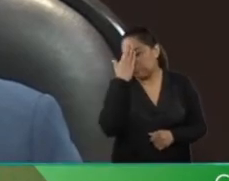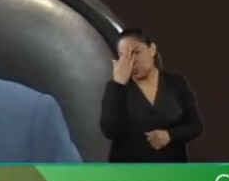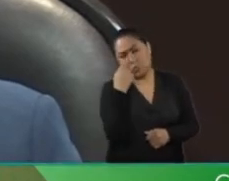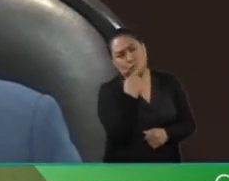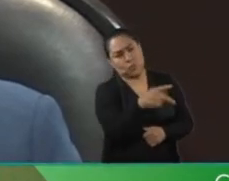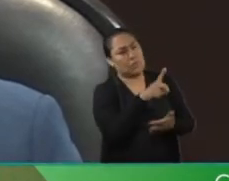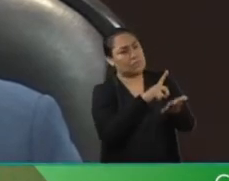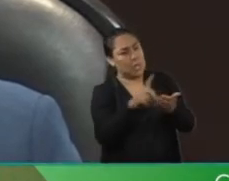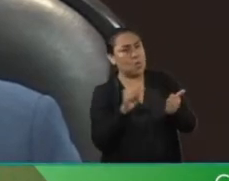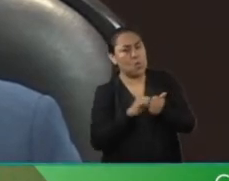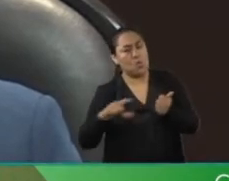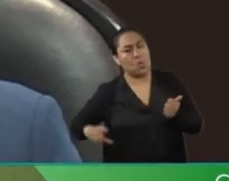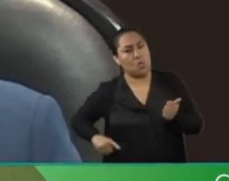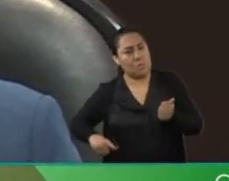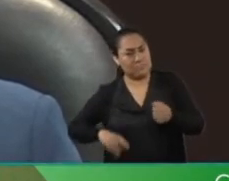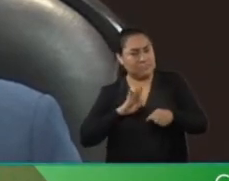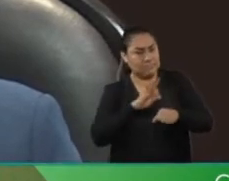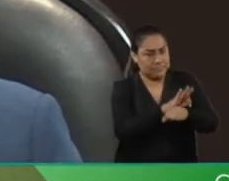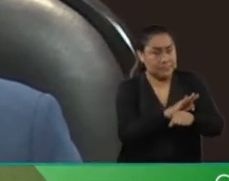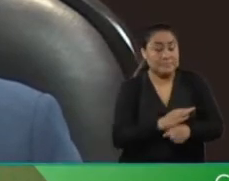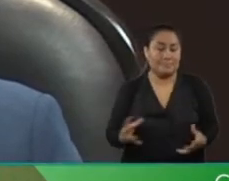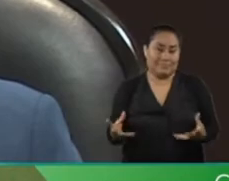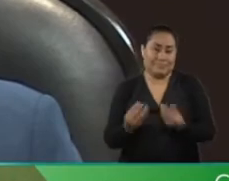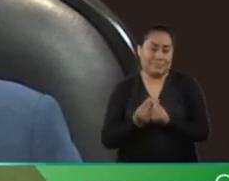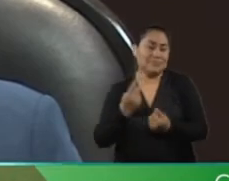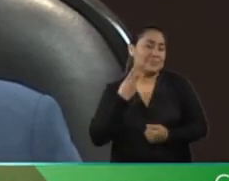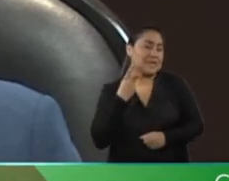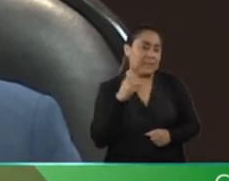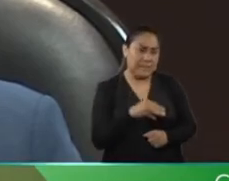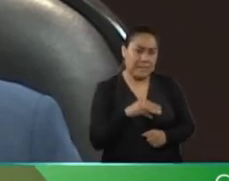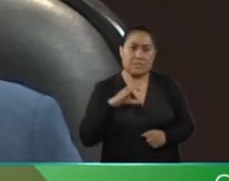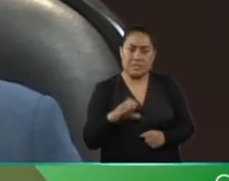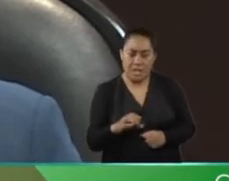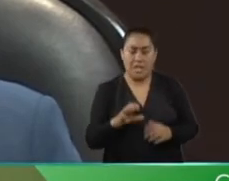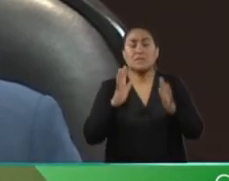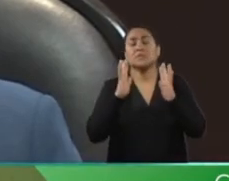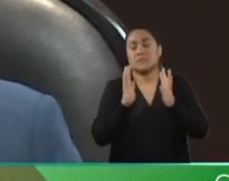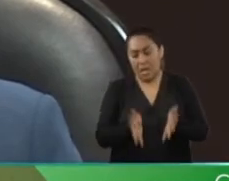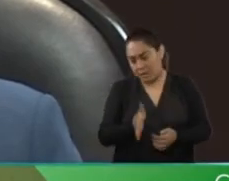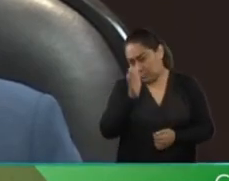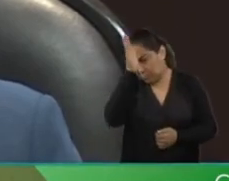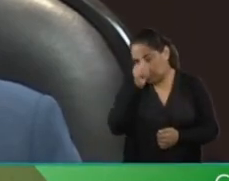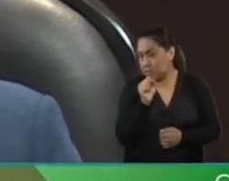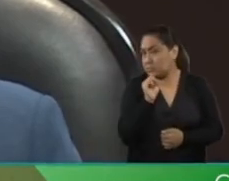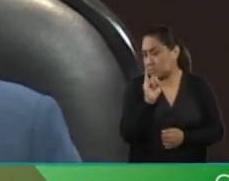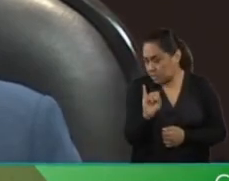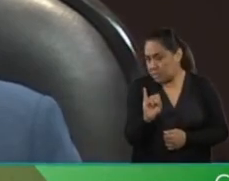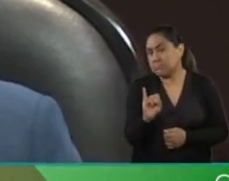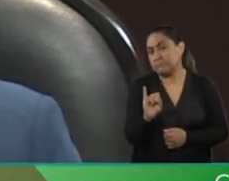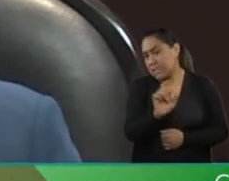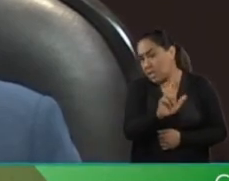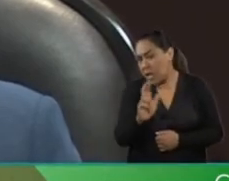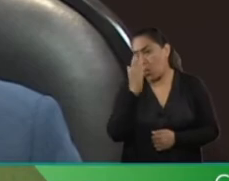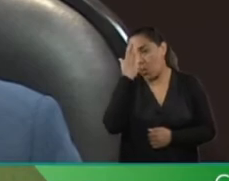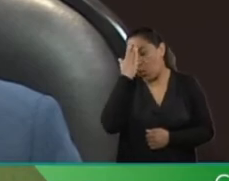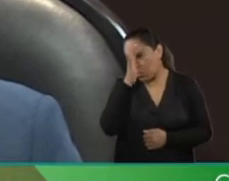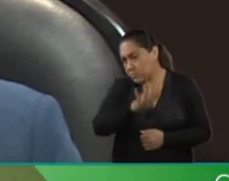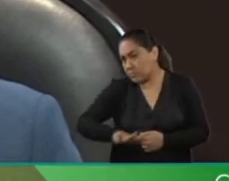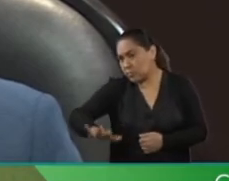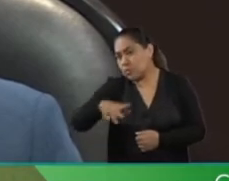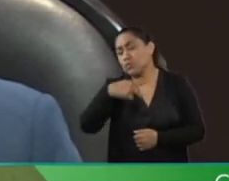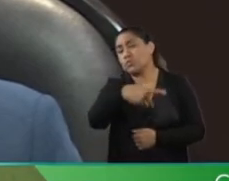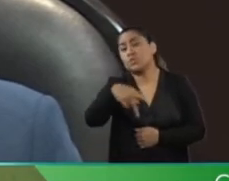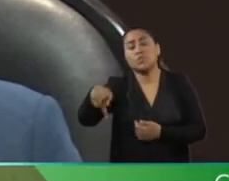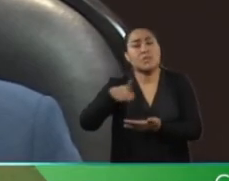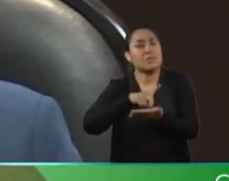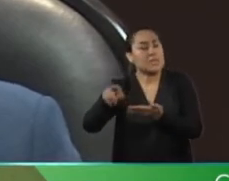público. Los integrantes de la bancada naranja hemos estado y estaremos siempre a favor del reconocimiento de la defensa de los derechos de